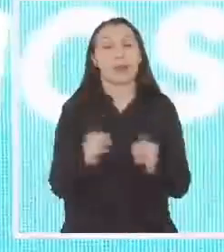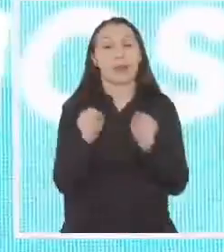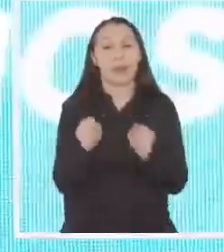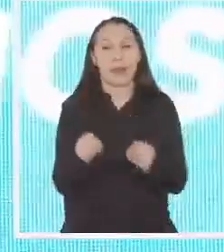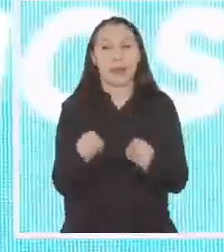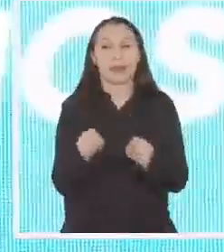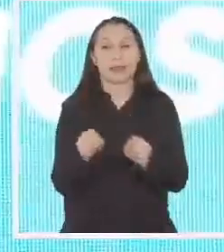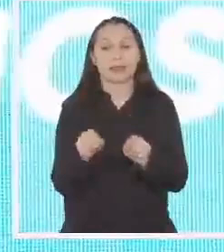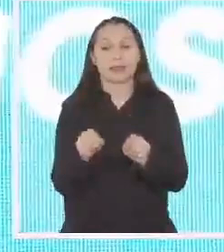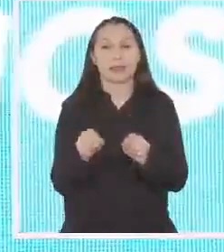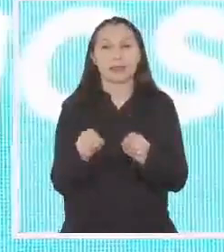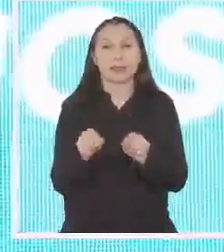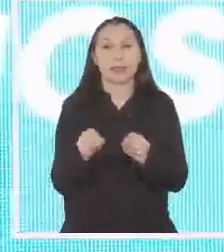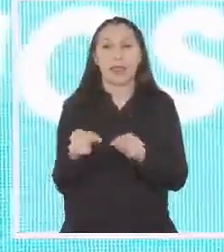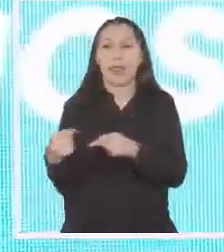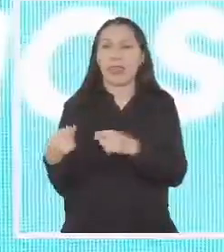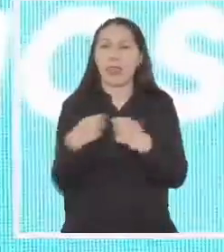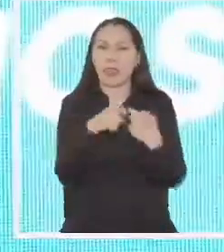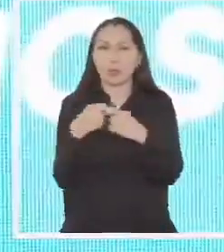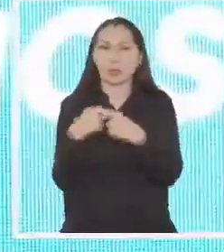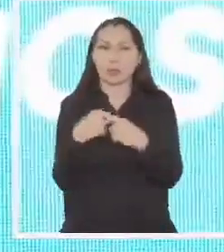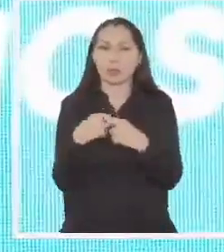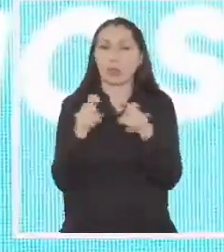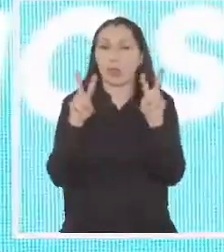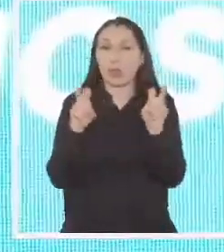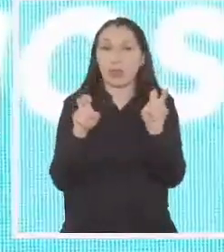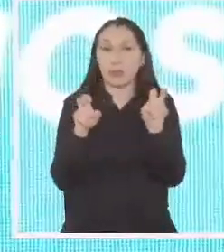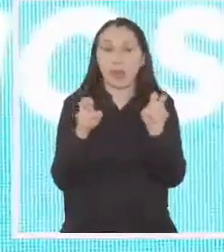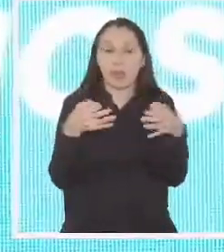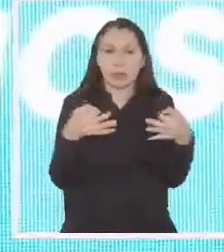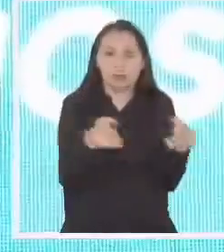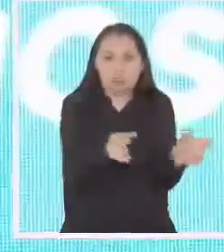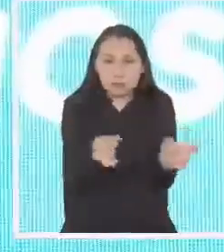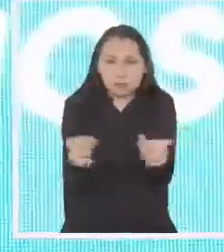acá la discusión respecto a seguridad